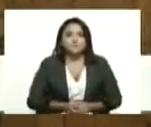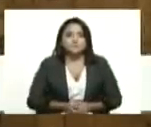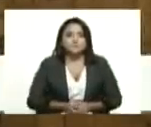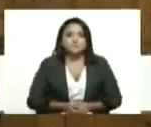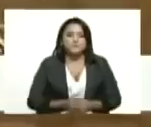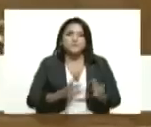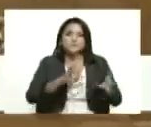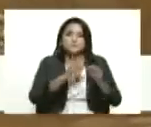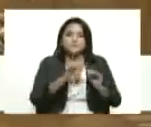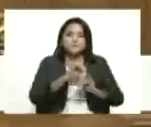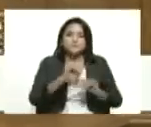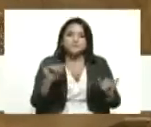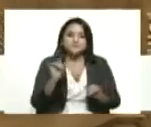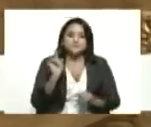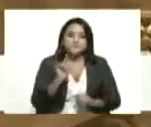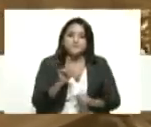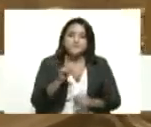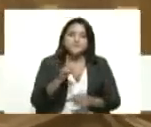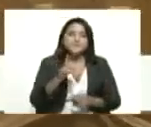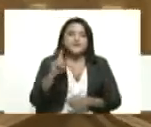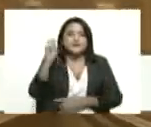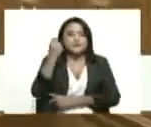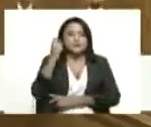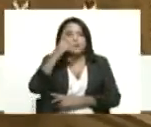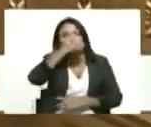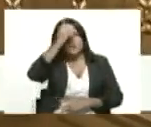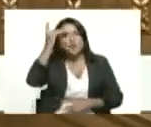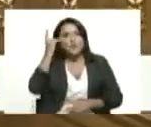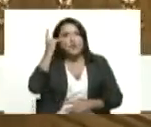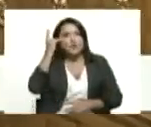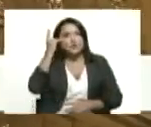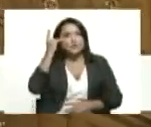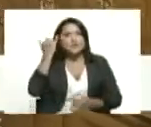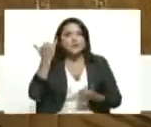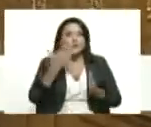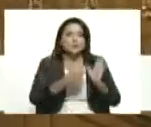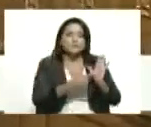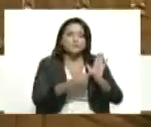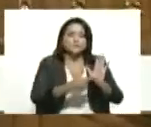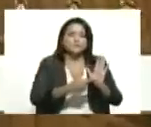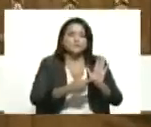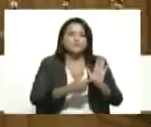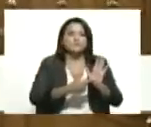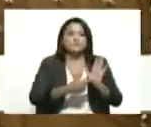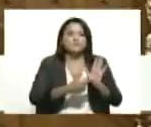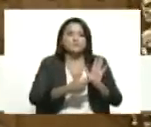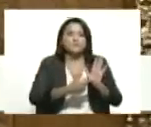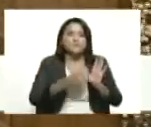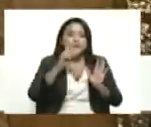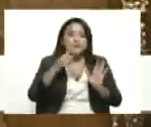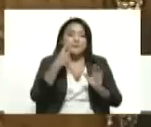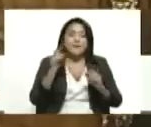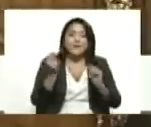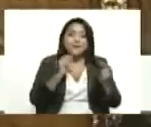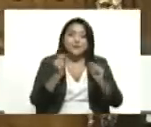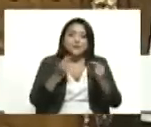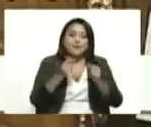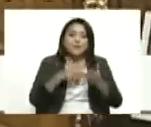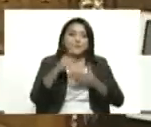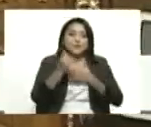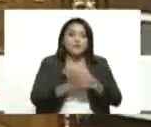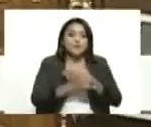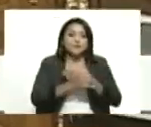Culmina su intervención el diputado Diosdado Cabello, quien acaba de presentar a la plenaria parlamentaria para su primera discusión este